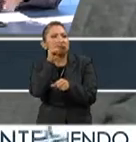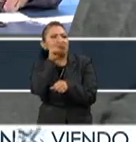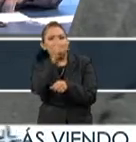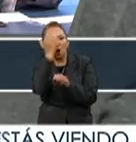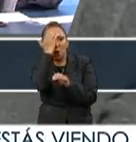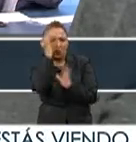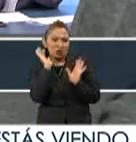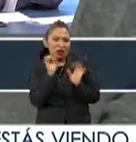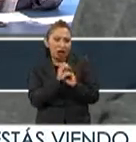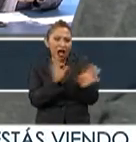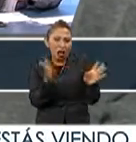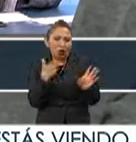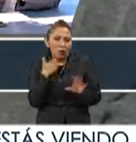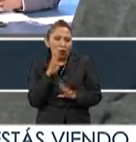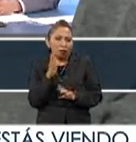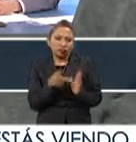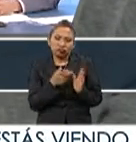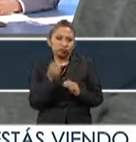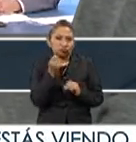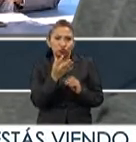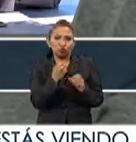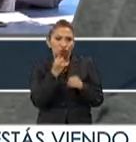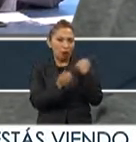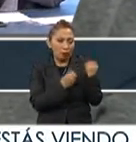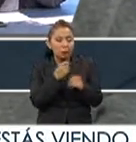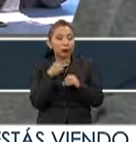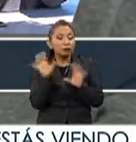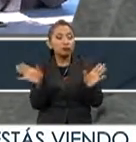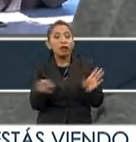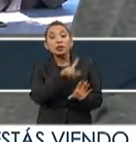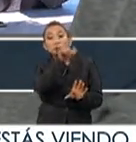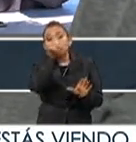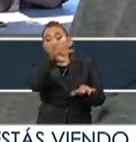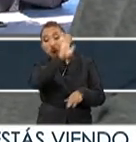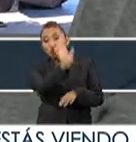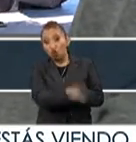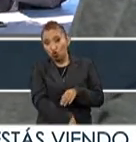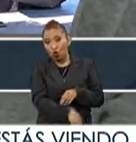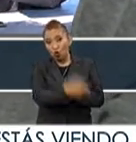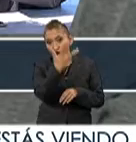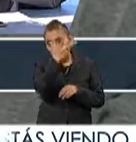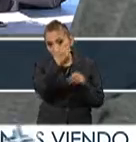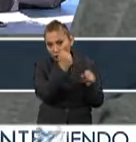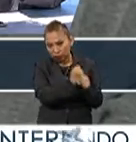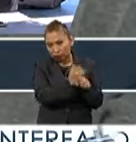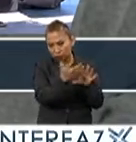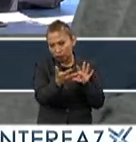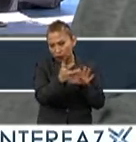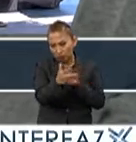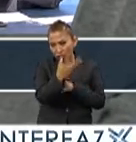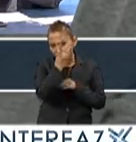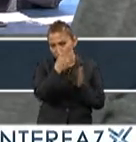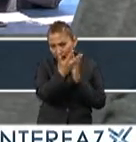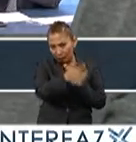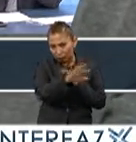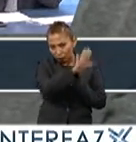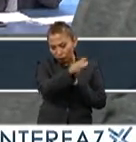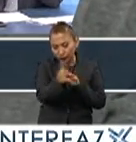Por supuesto, eran muy vigentes sus obras, pero de repente, después de su muerte, hace prácticamente 8 años, no sé, murió en